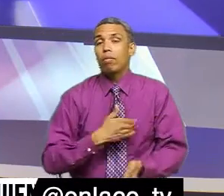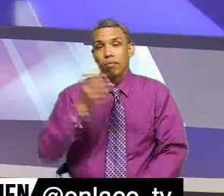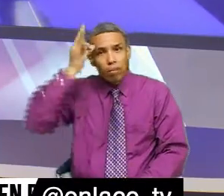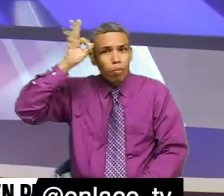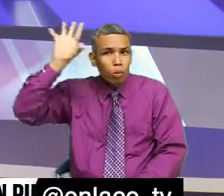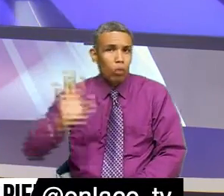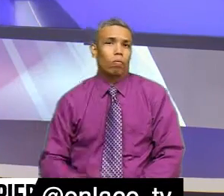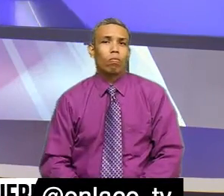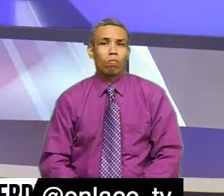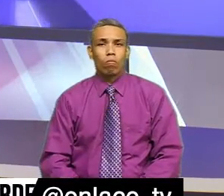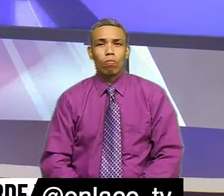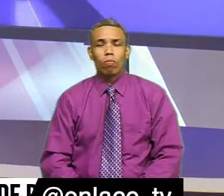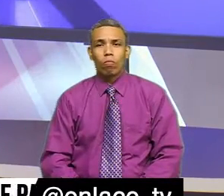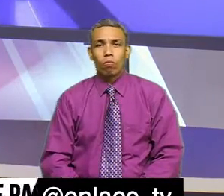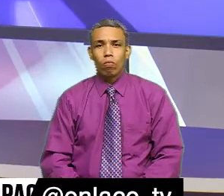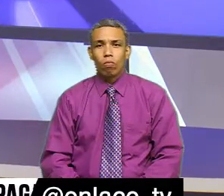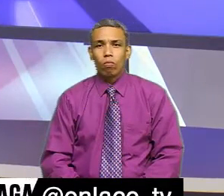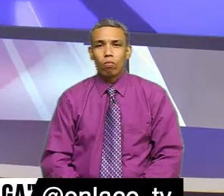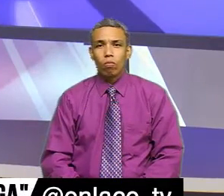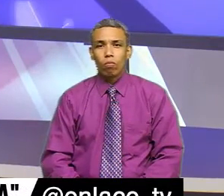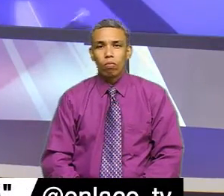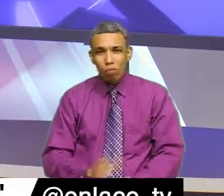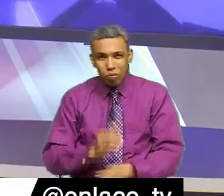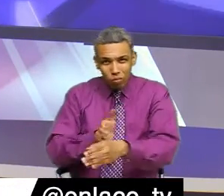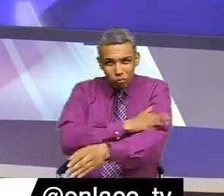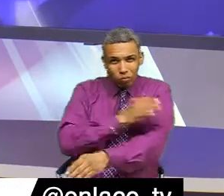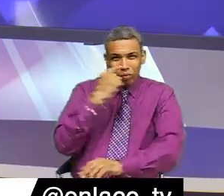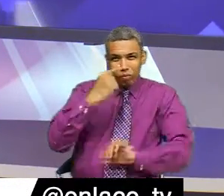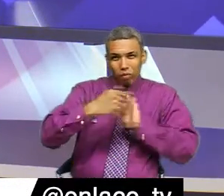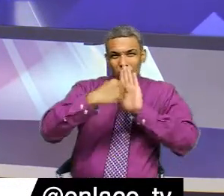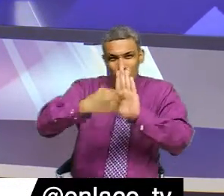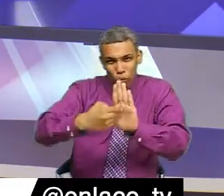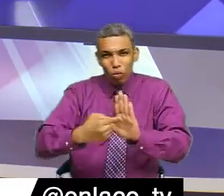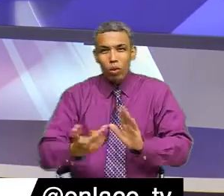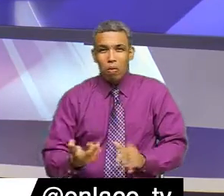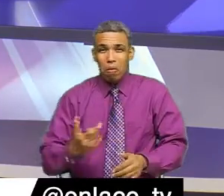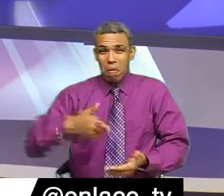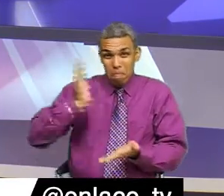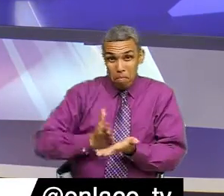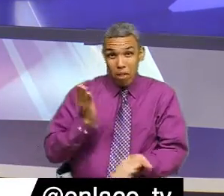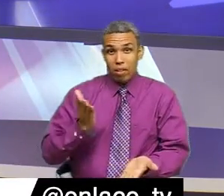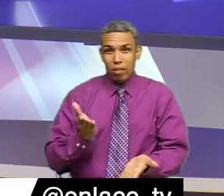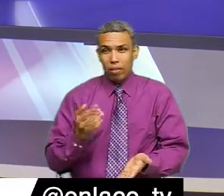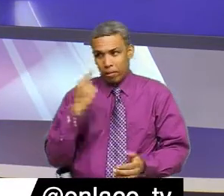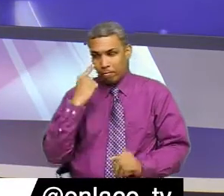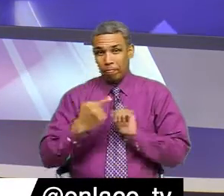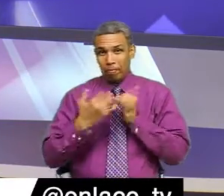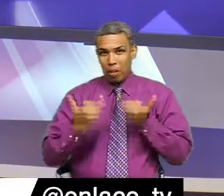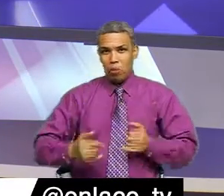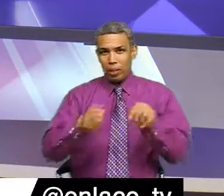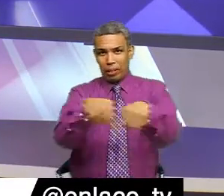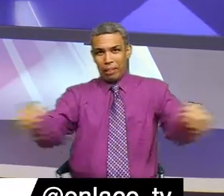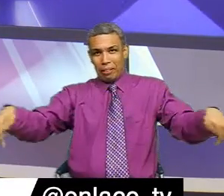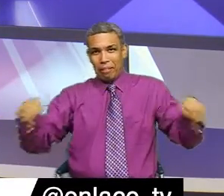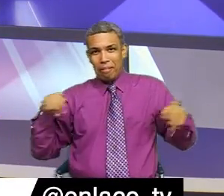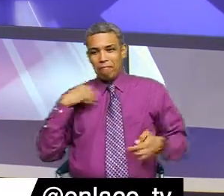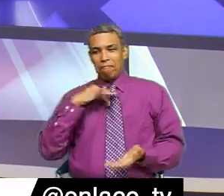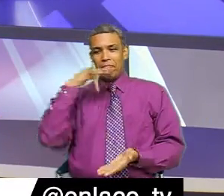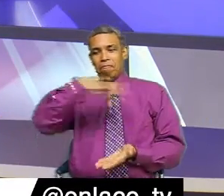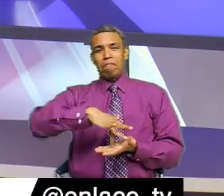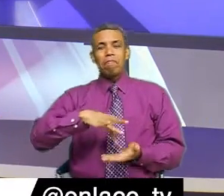a propósito de esas emergencias registradas en la ciudad en las últimas horas, tenemos en el set de Enlace Noticias al secretario de Medio Ambiente,